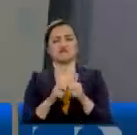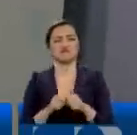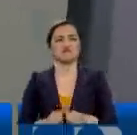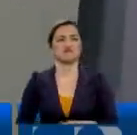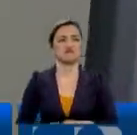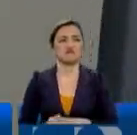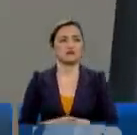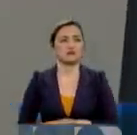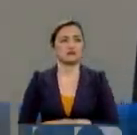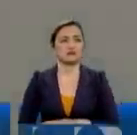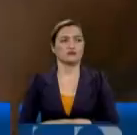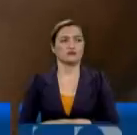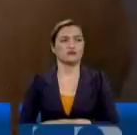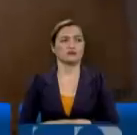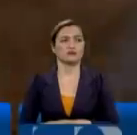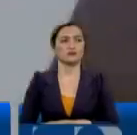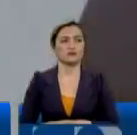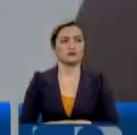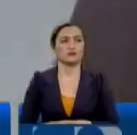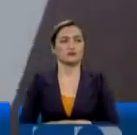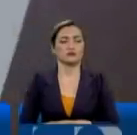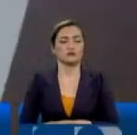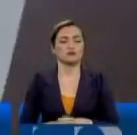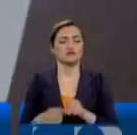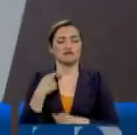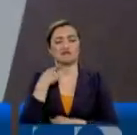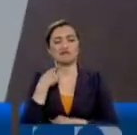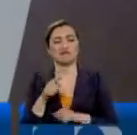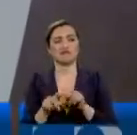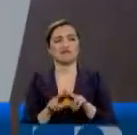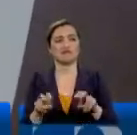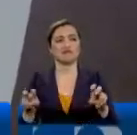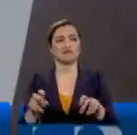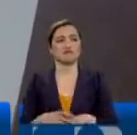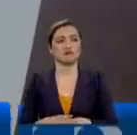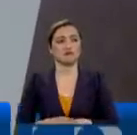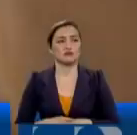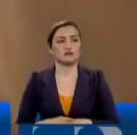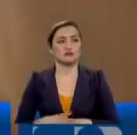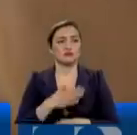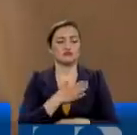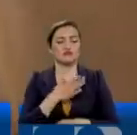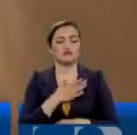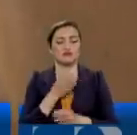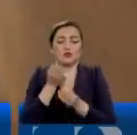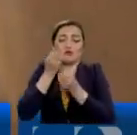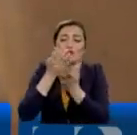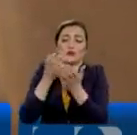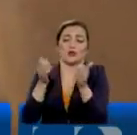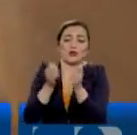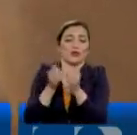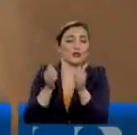actualmente estos están afectando cada vez más a personas naturales, que lamentablemente se confían al entregarle todo a un